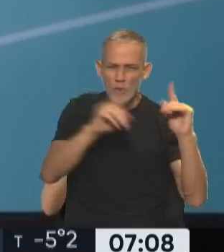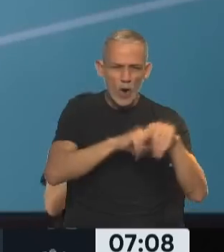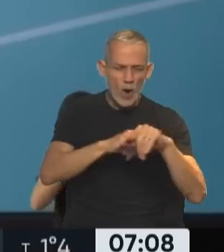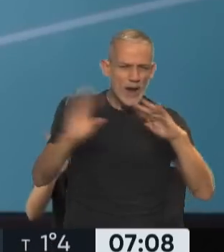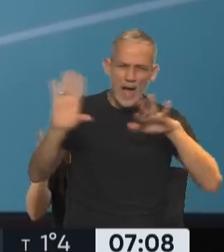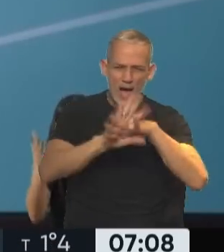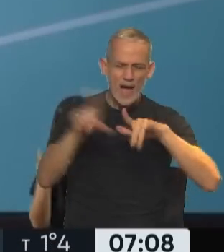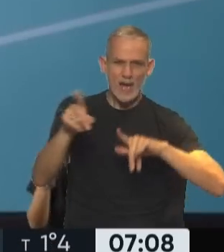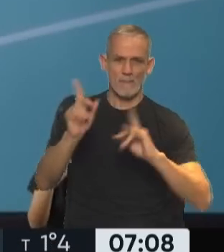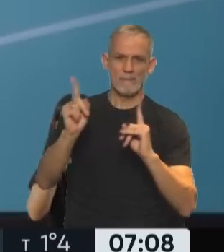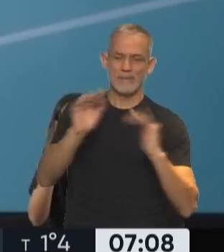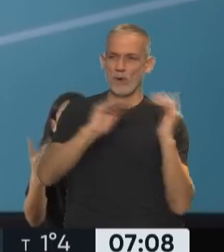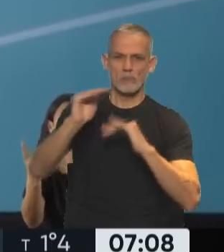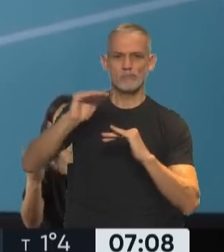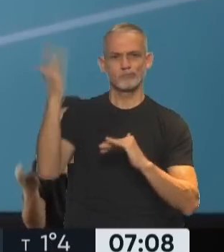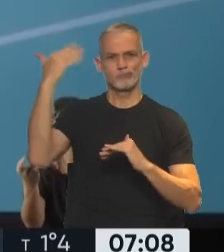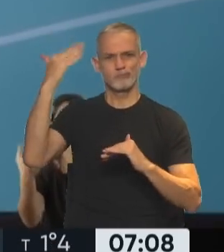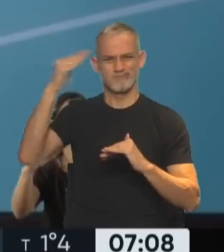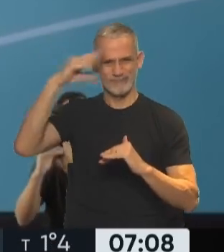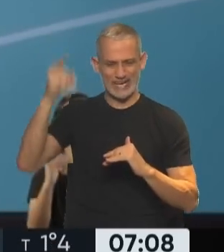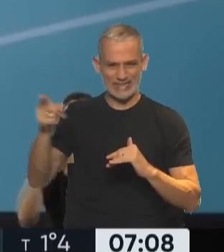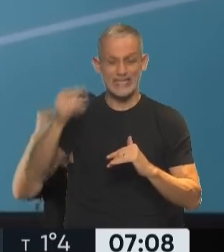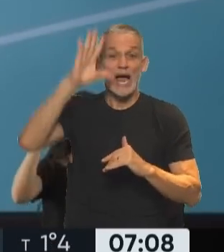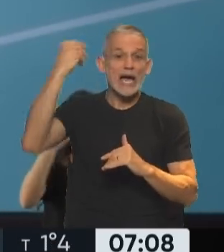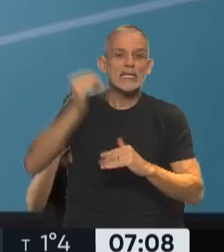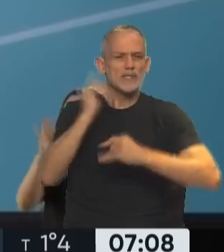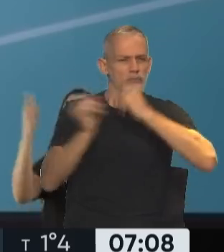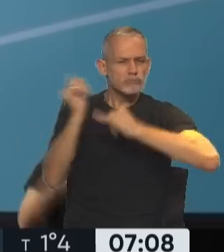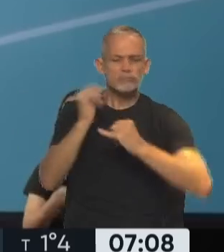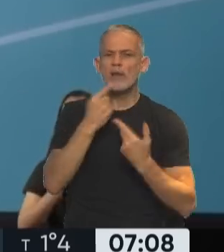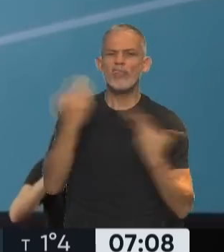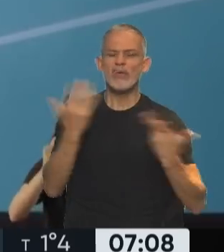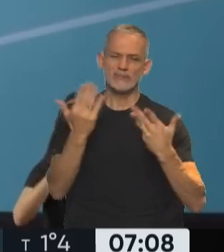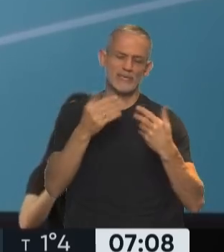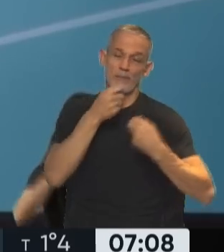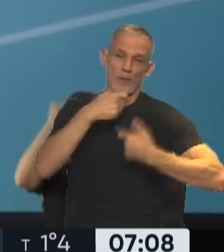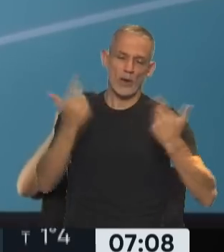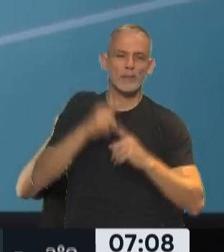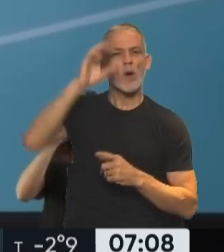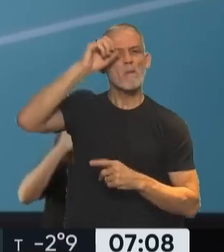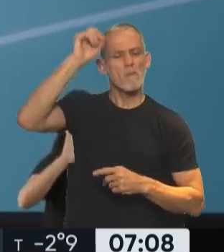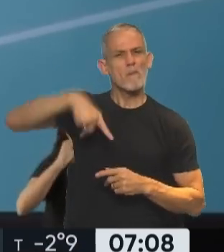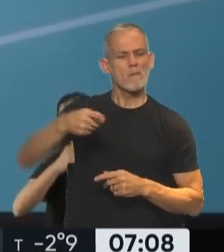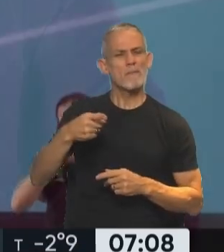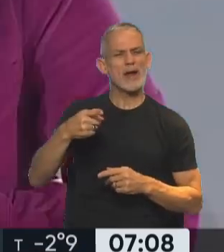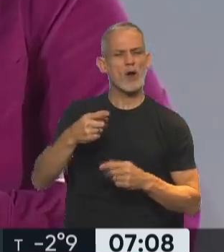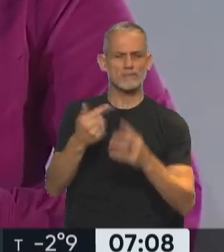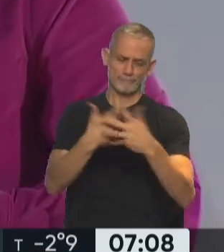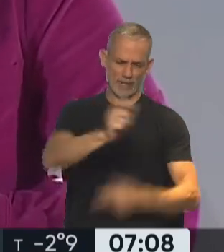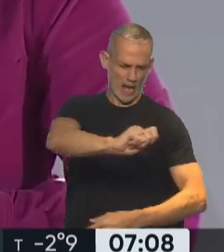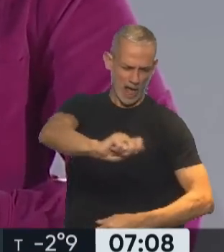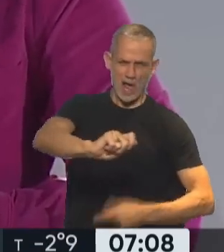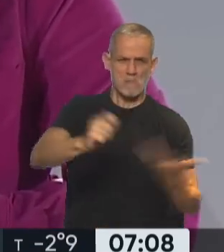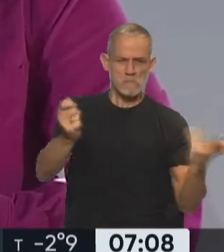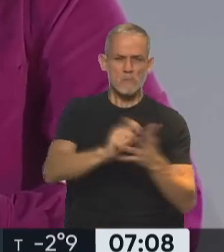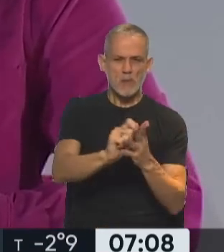del discurso de la vicepresidenta. Así es, fue después de que Cristina Fernández de Kirchner indicara, entre otras cosas, que Perón había tomado la lapicera y no la había